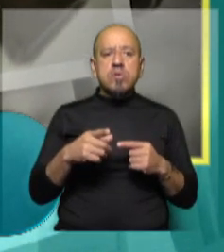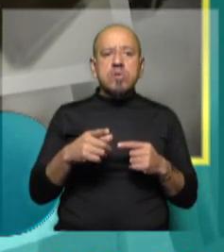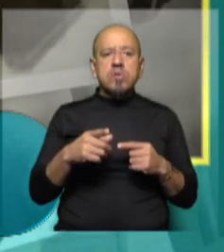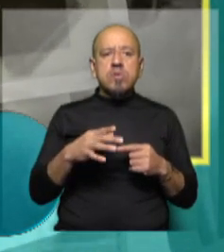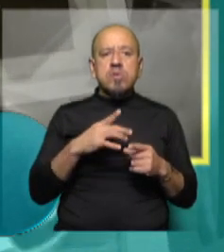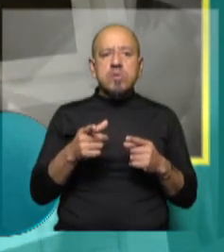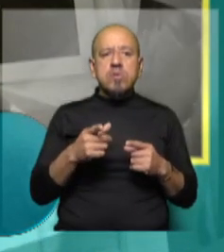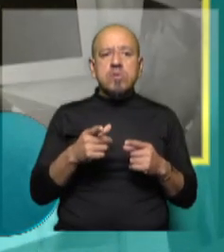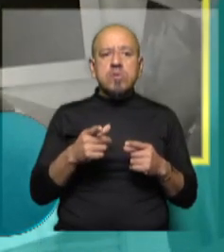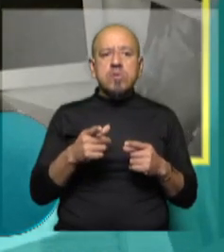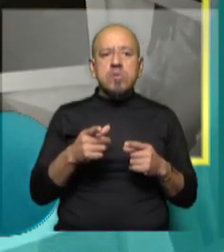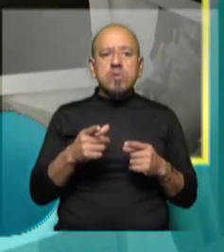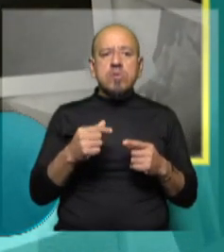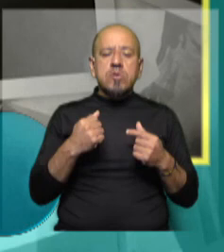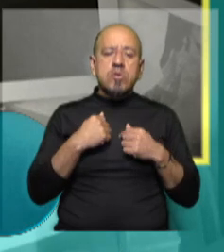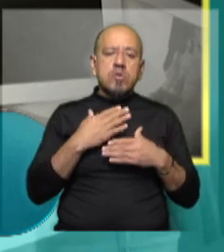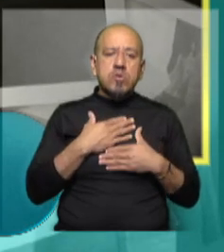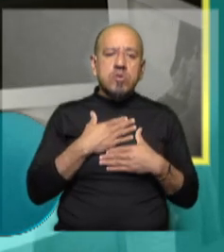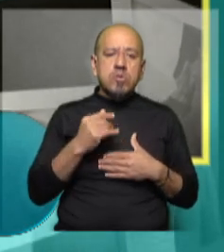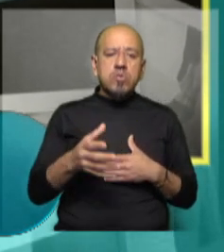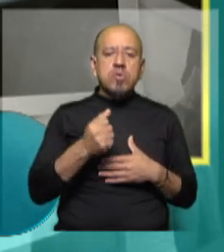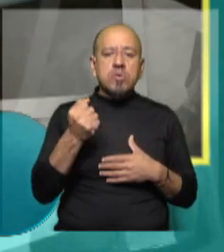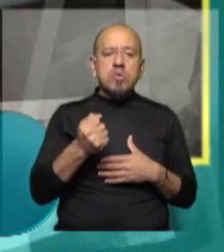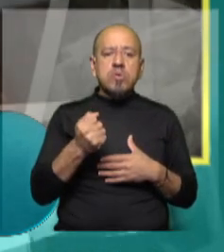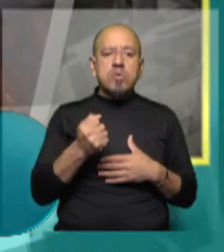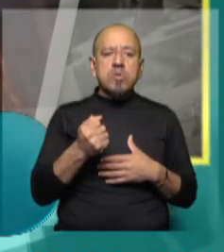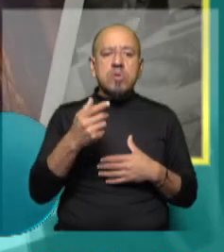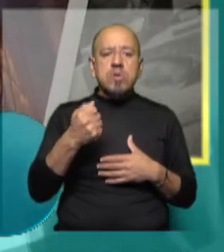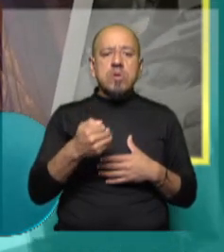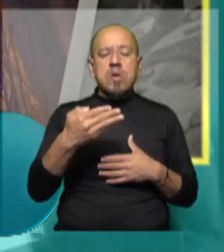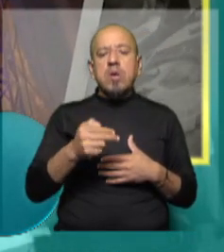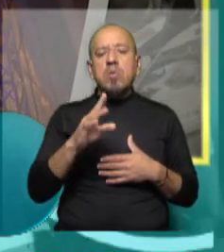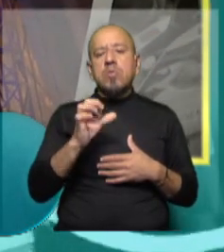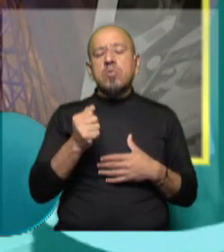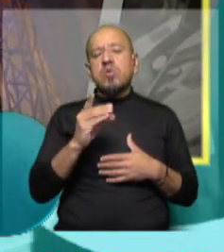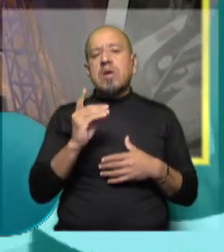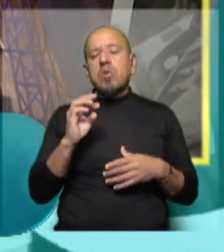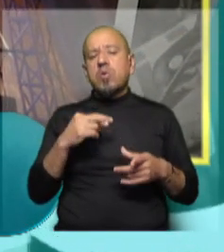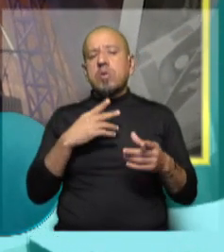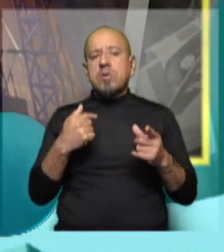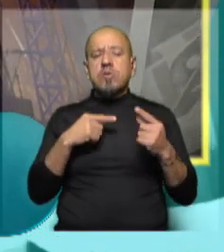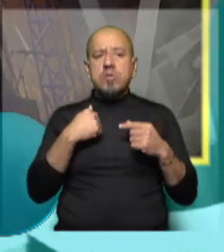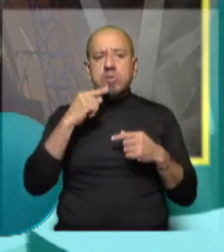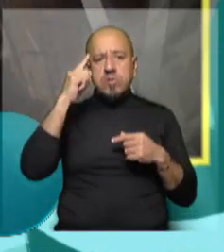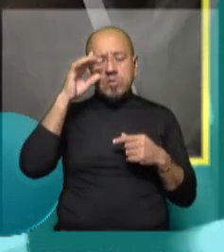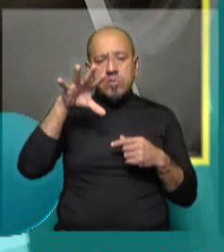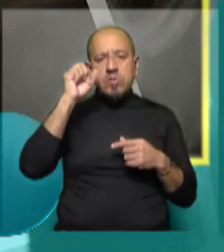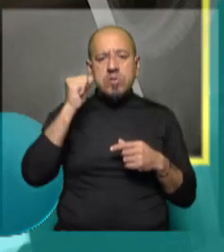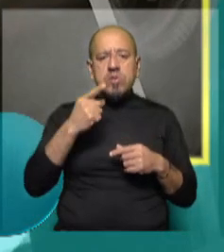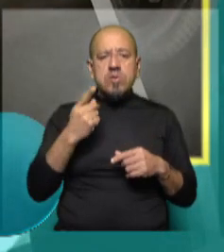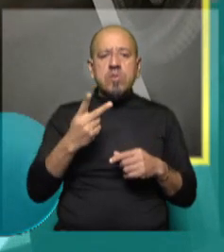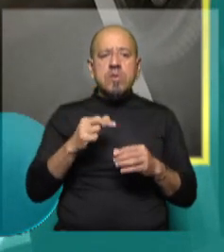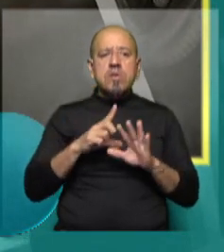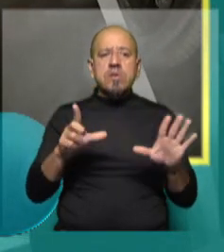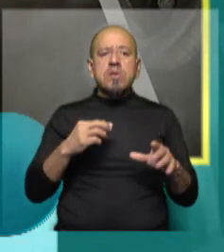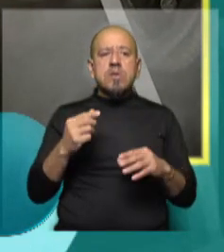it finally at 27. Y yo era el abusador. Y cuando escuché estas buenas noticias, y las entendí, las comprendí, lo agarré a los 27 años. He healed me of